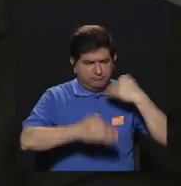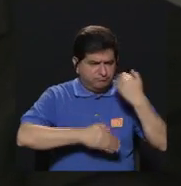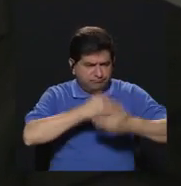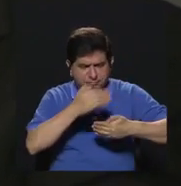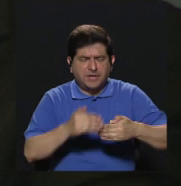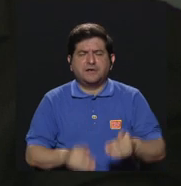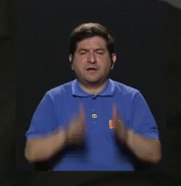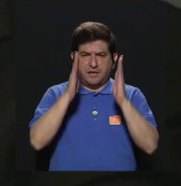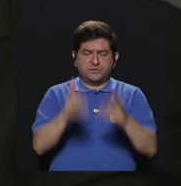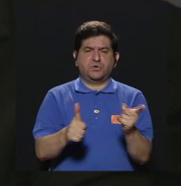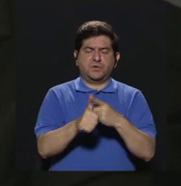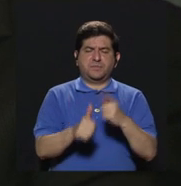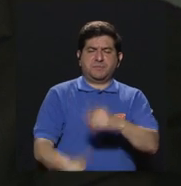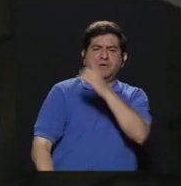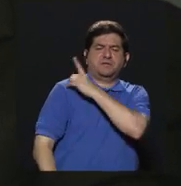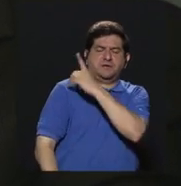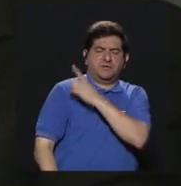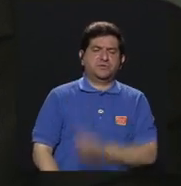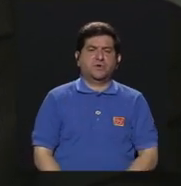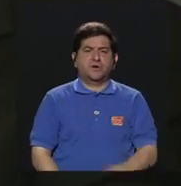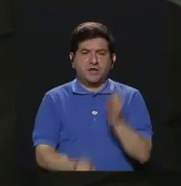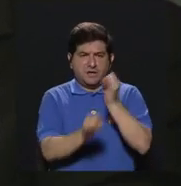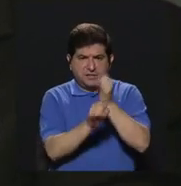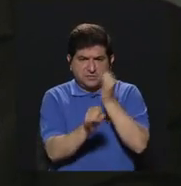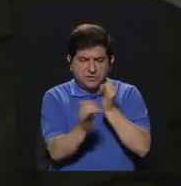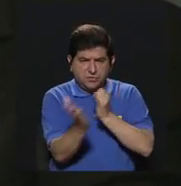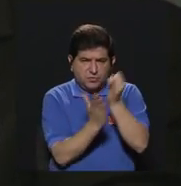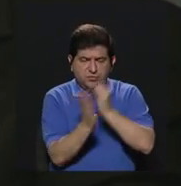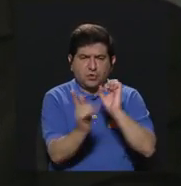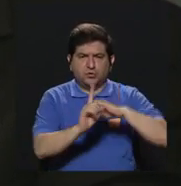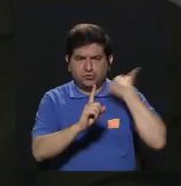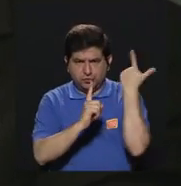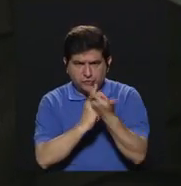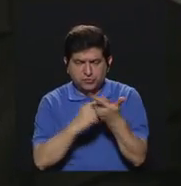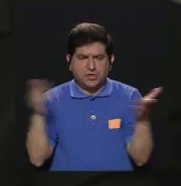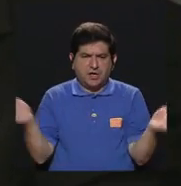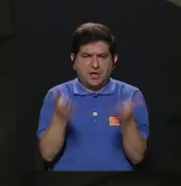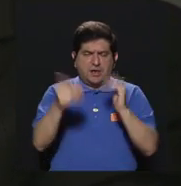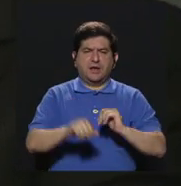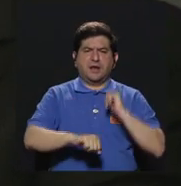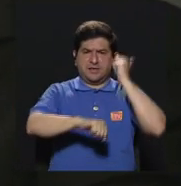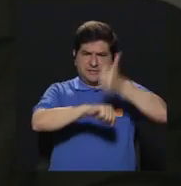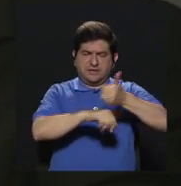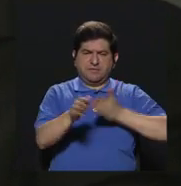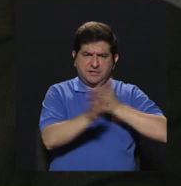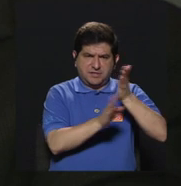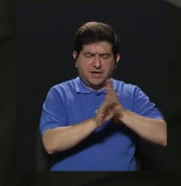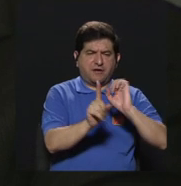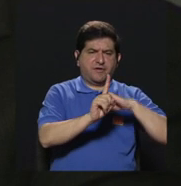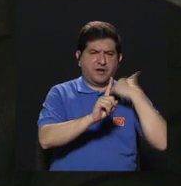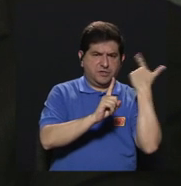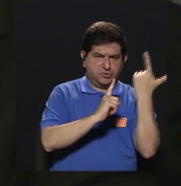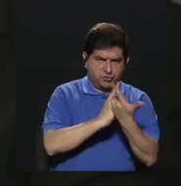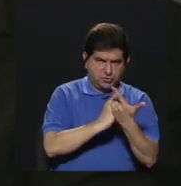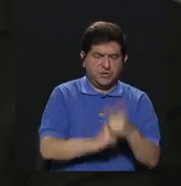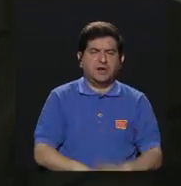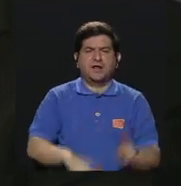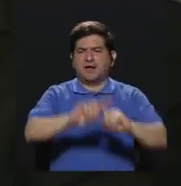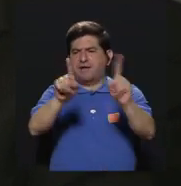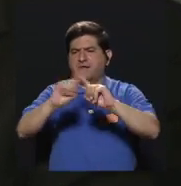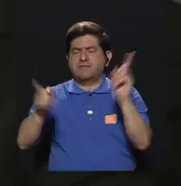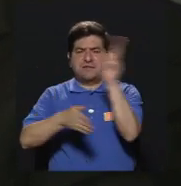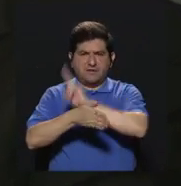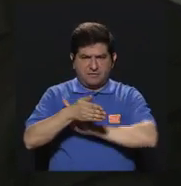y primer director del Instituto de Investigaciones Sociales e impulsó la creación de las carreras de sociología en